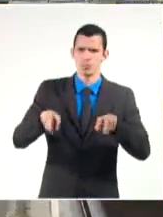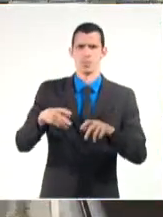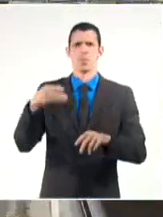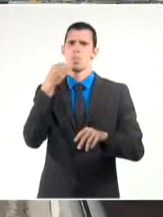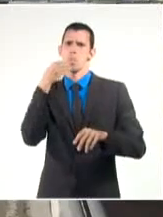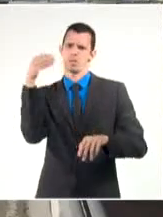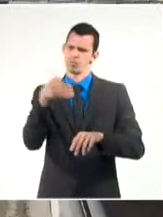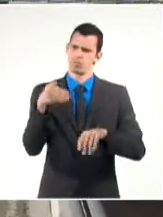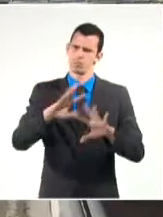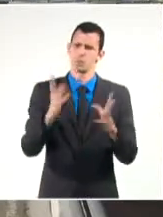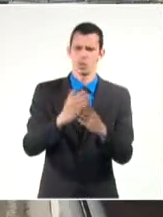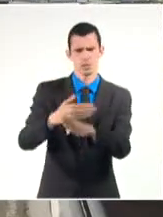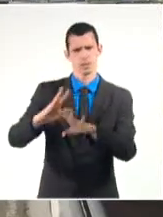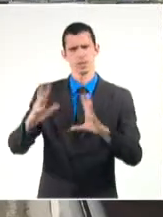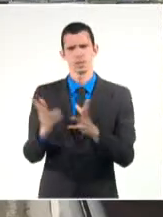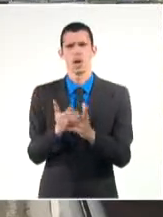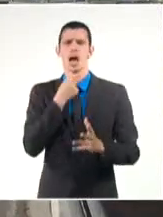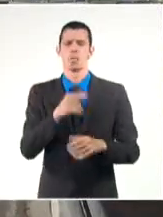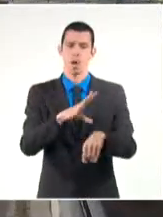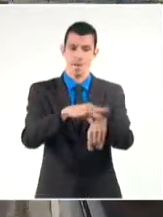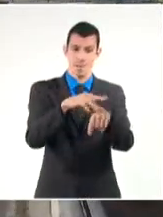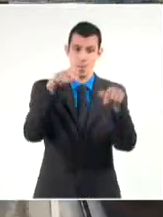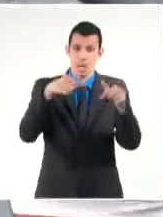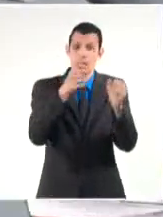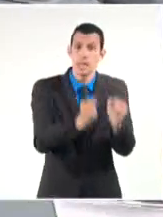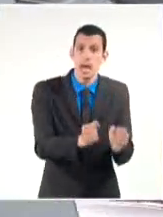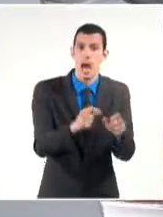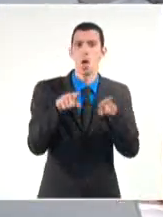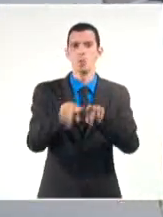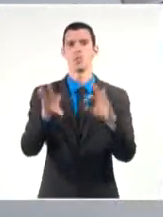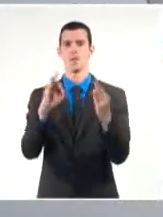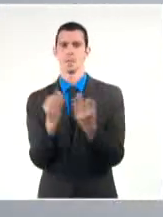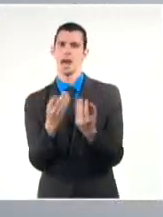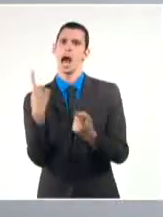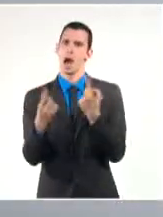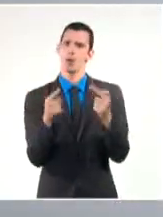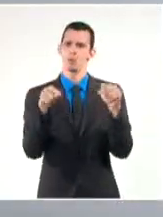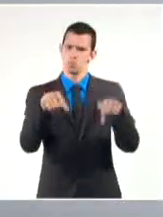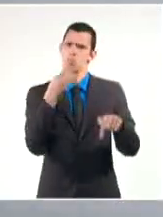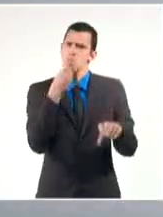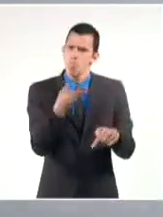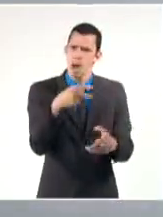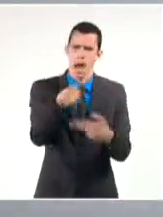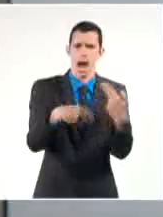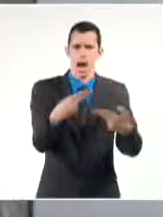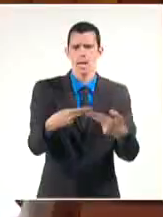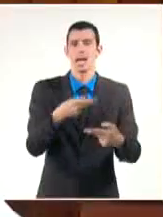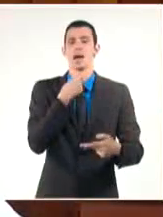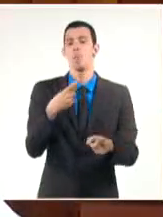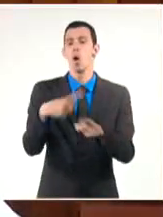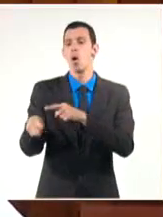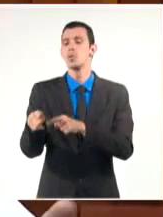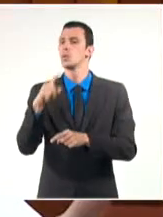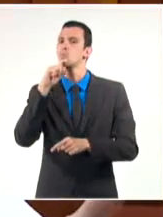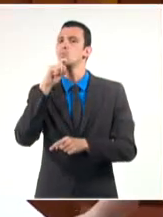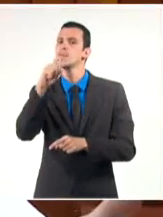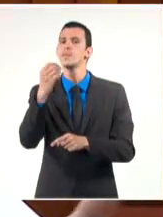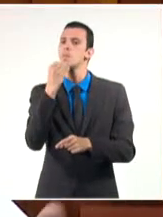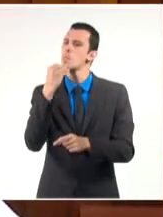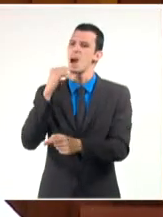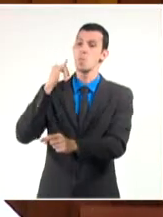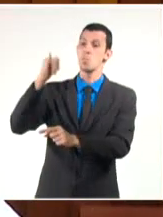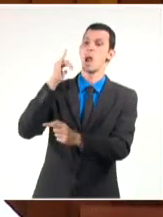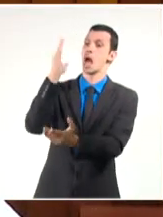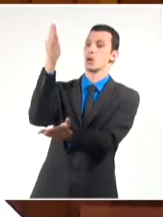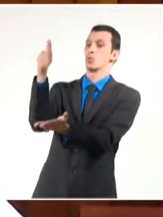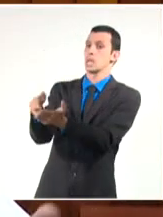voto los pacientes y acompañantes que se queden en la institución y los que no se pueden movilizar para llegar al colegio porque por su